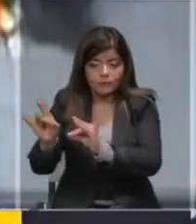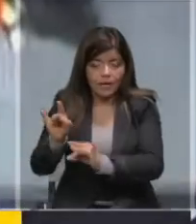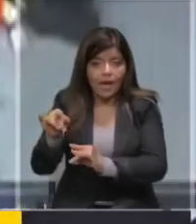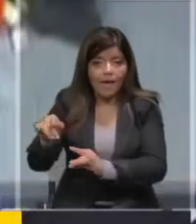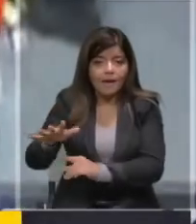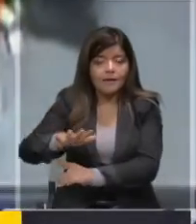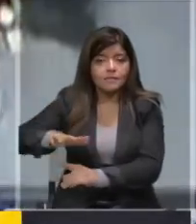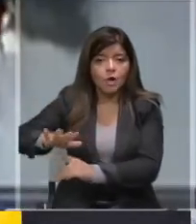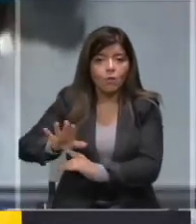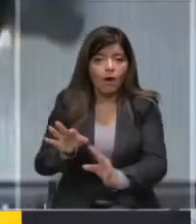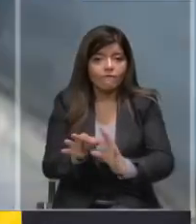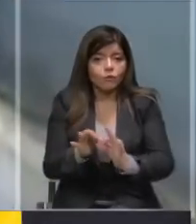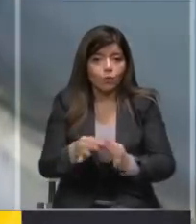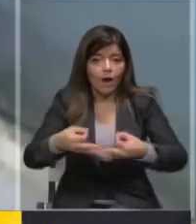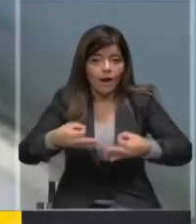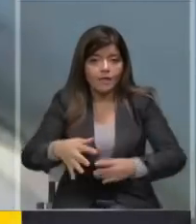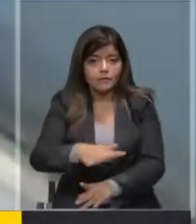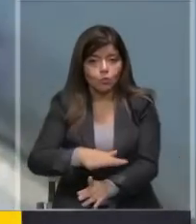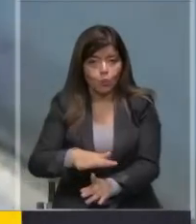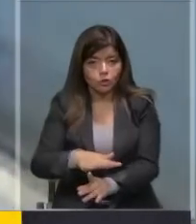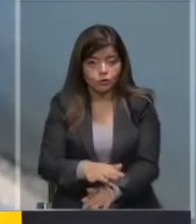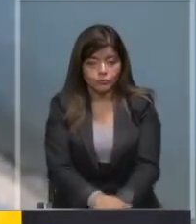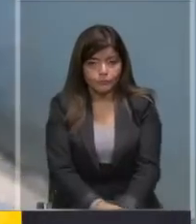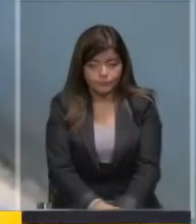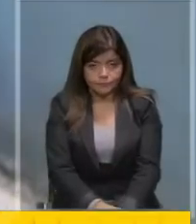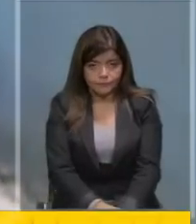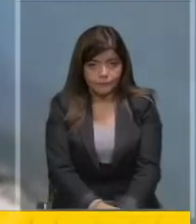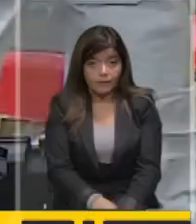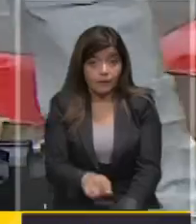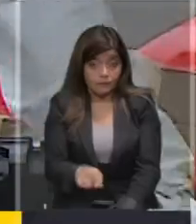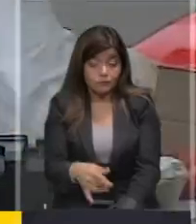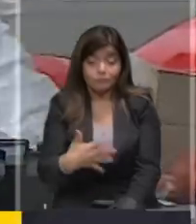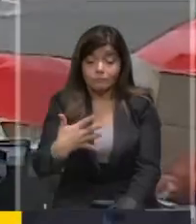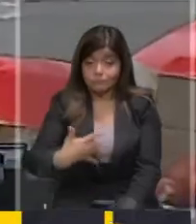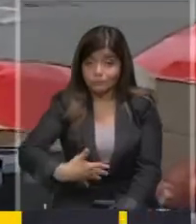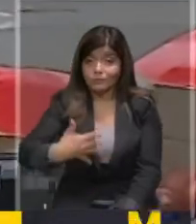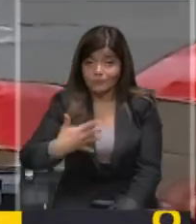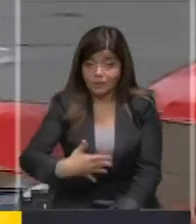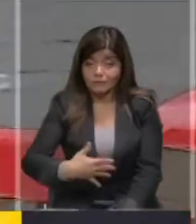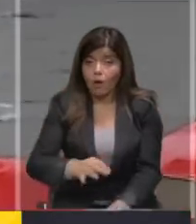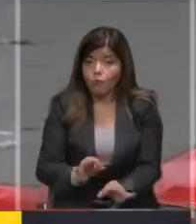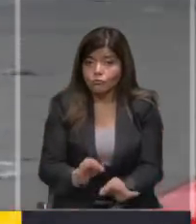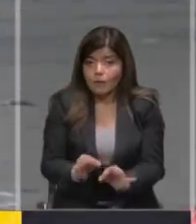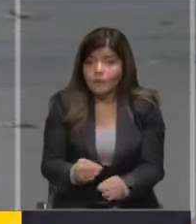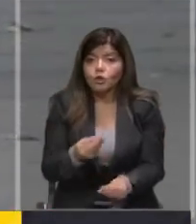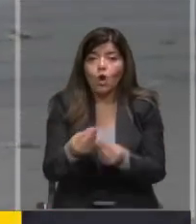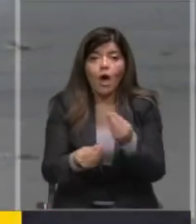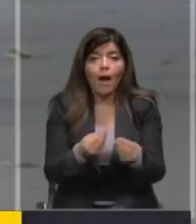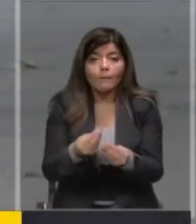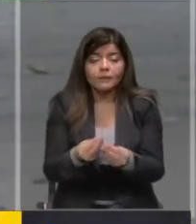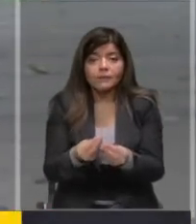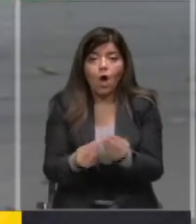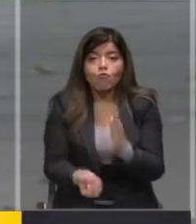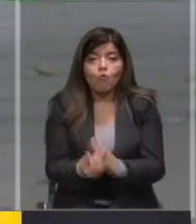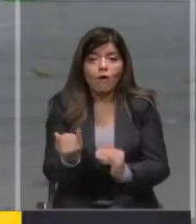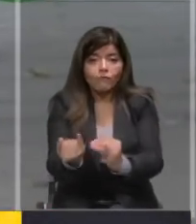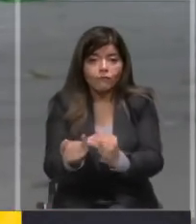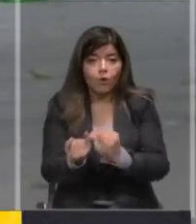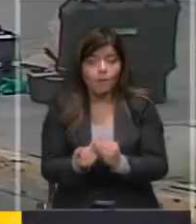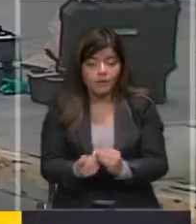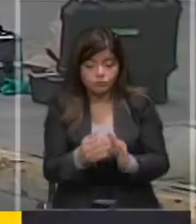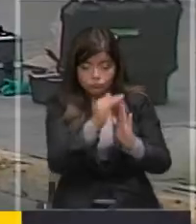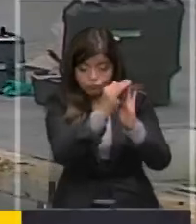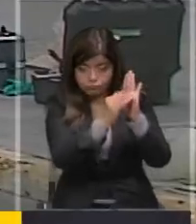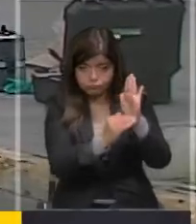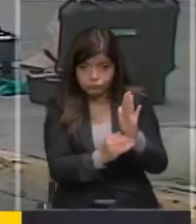vincularlos al hecho es clave justamente lo que pueda ocurrir las nuevas antecedentes que pudiese